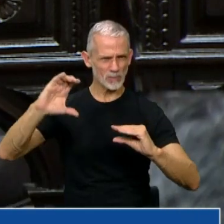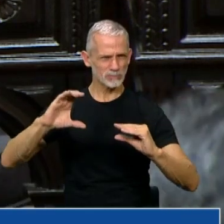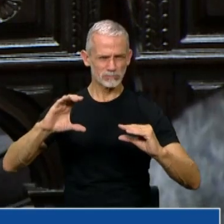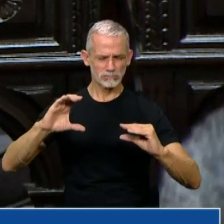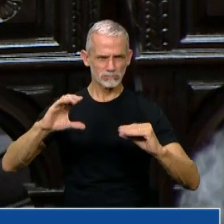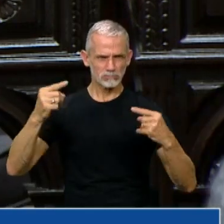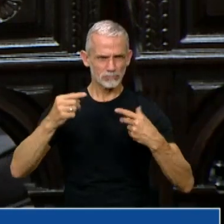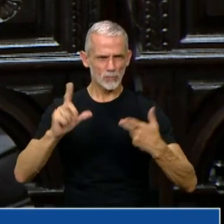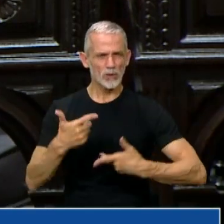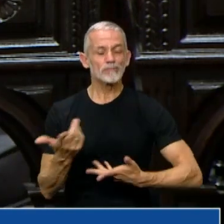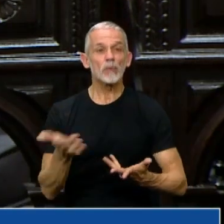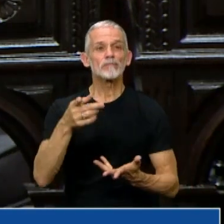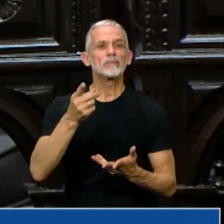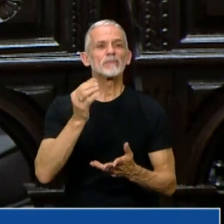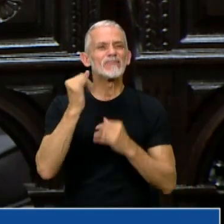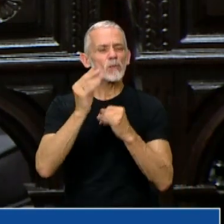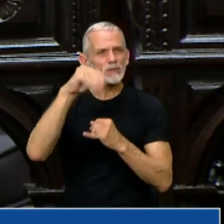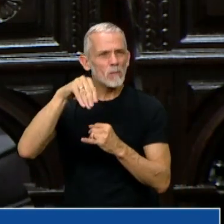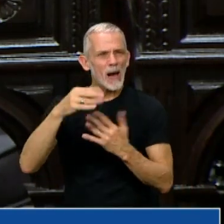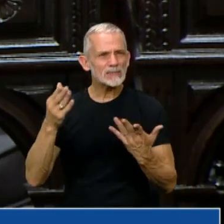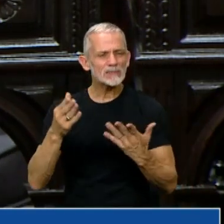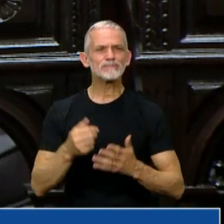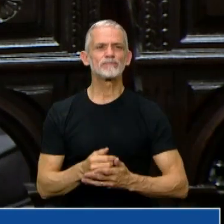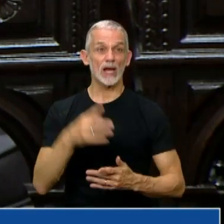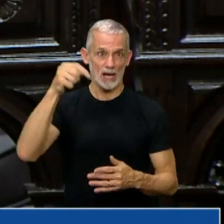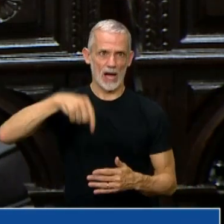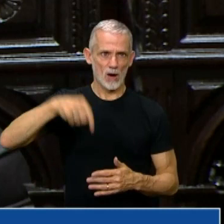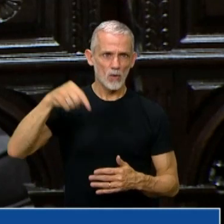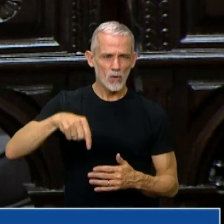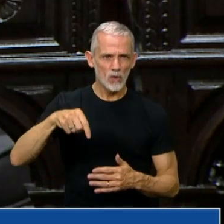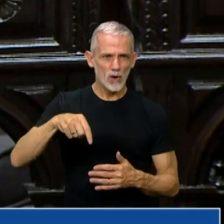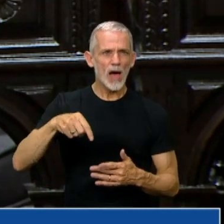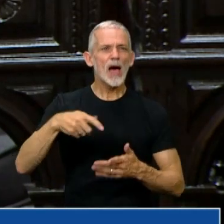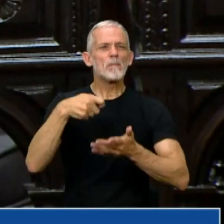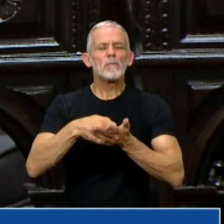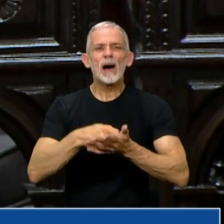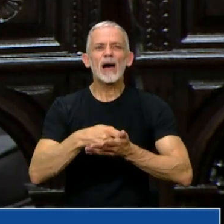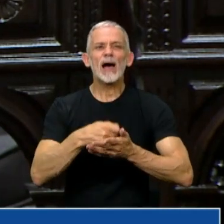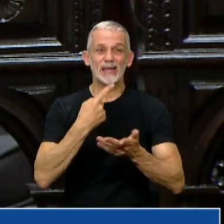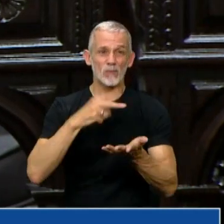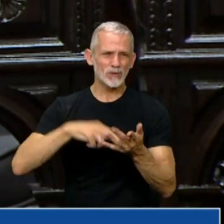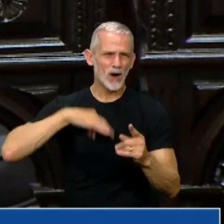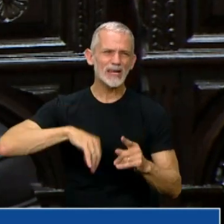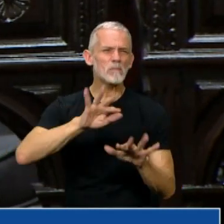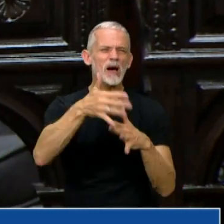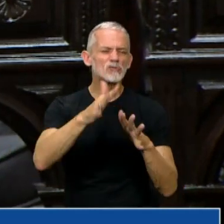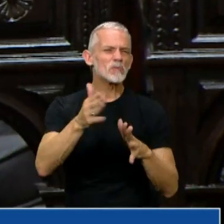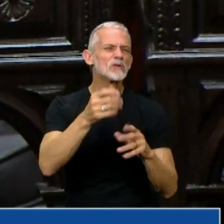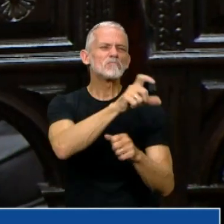Como dato adicional, quiero decir que en la actualidad pagan este impuesto unas